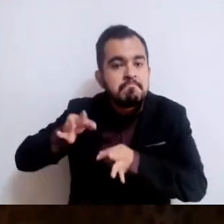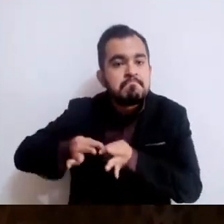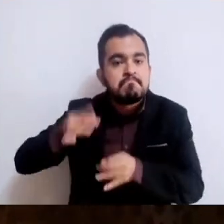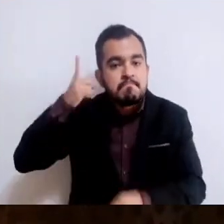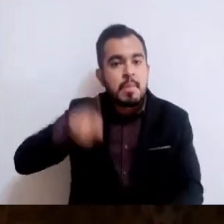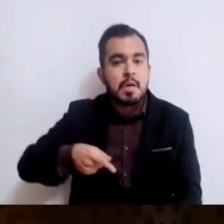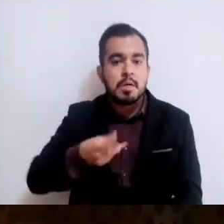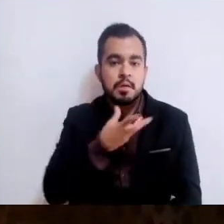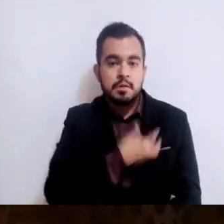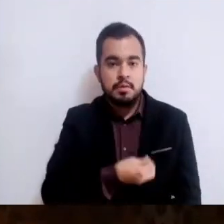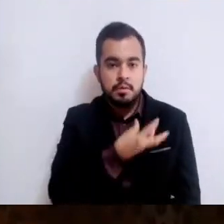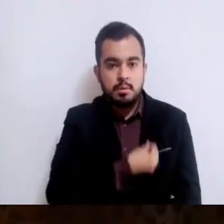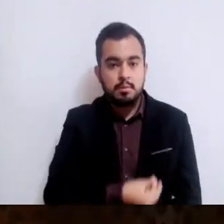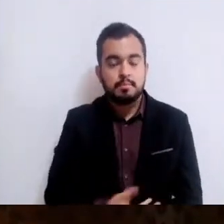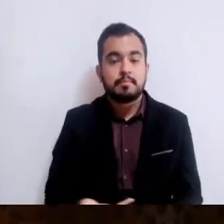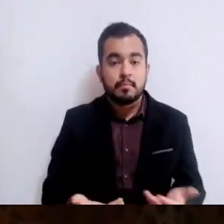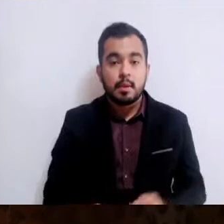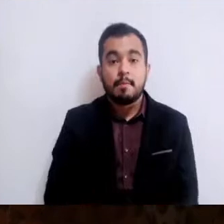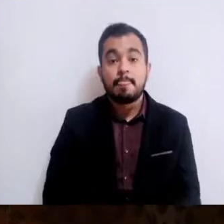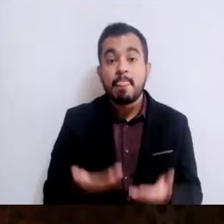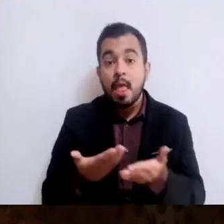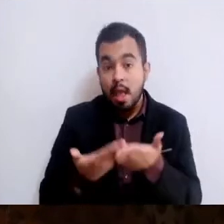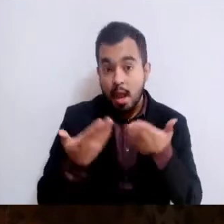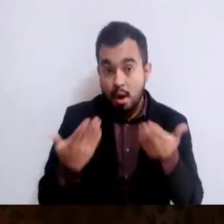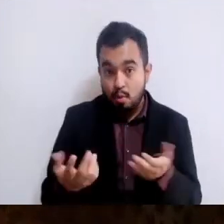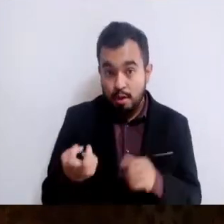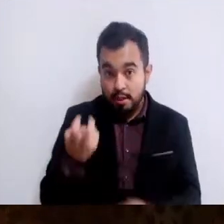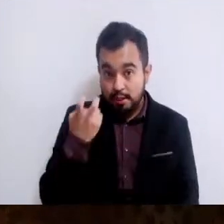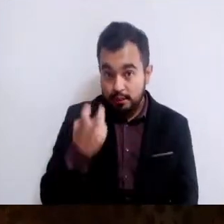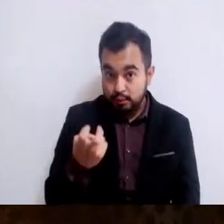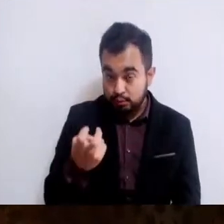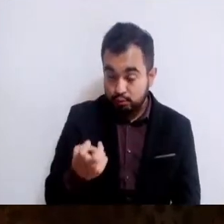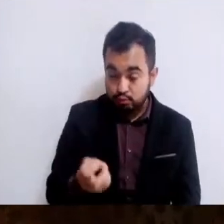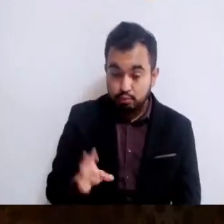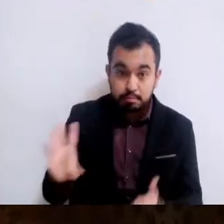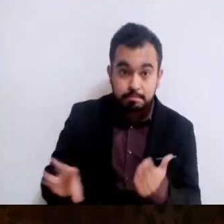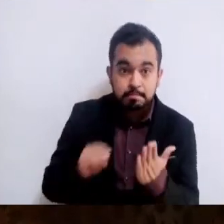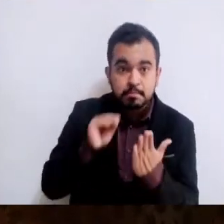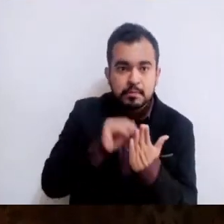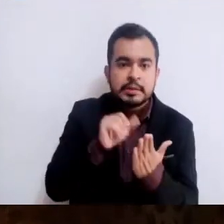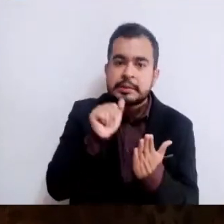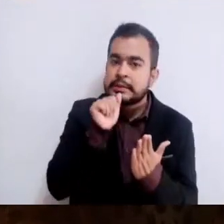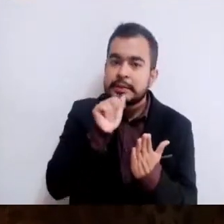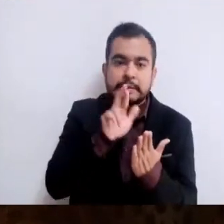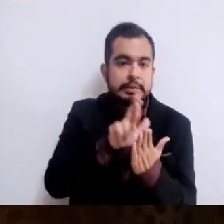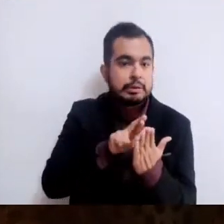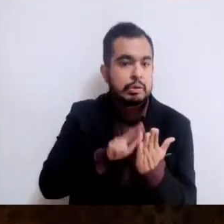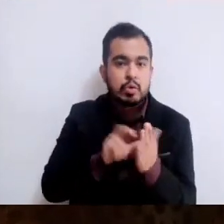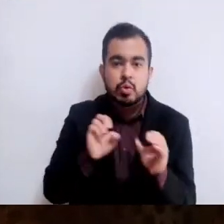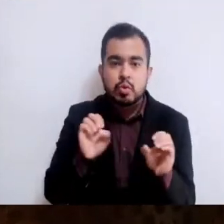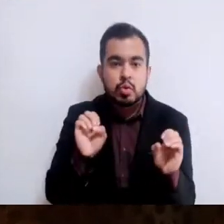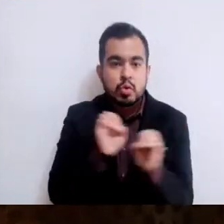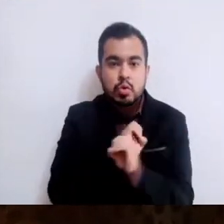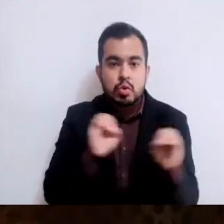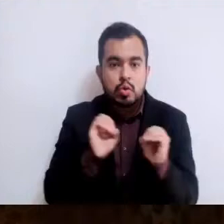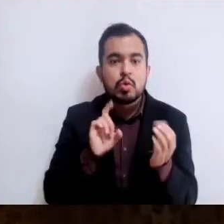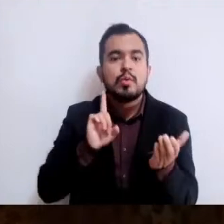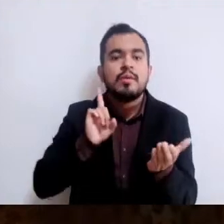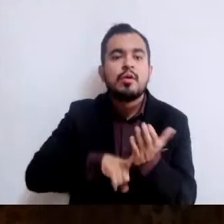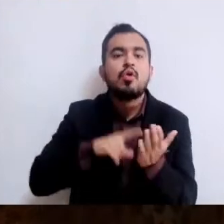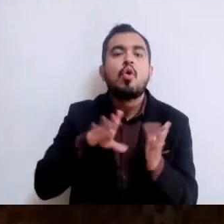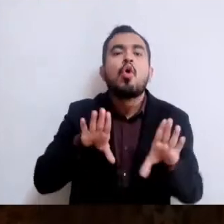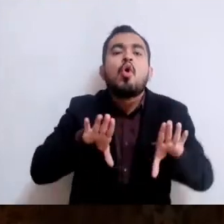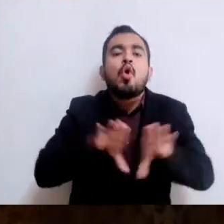Hoy en día, este concepto no ha sido regulado dentro del régimen de convivencia familiar, pese